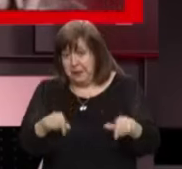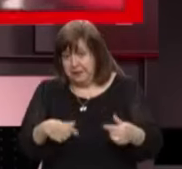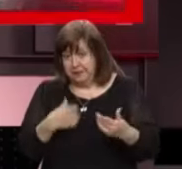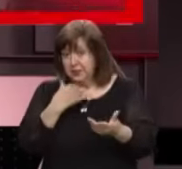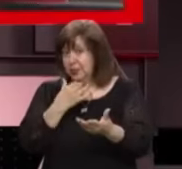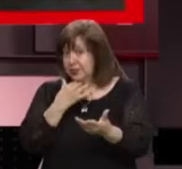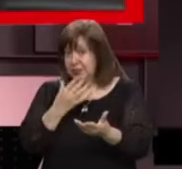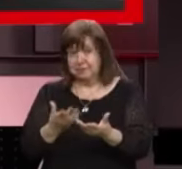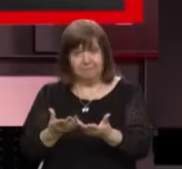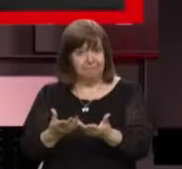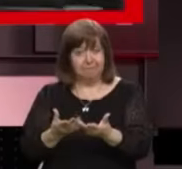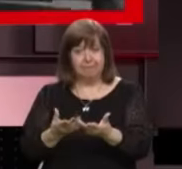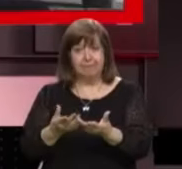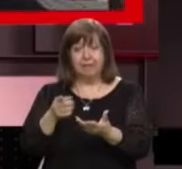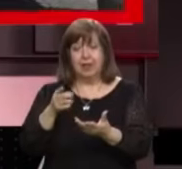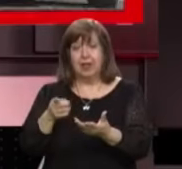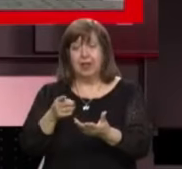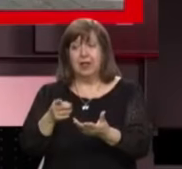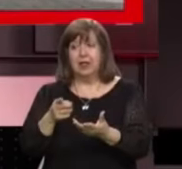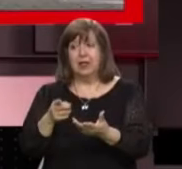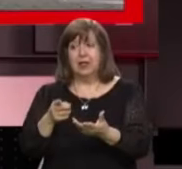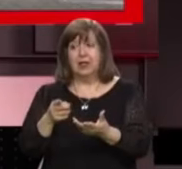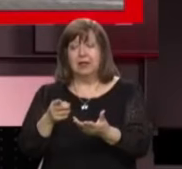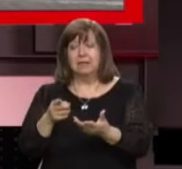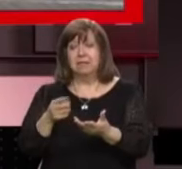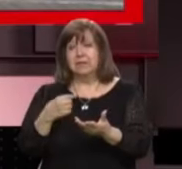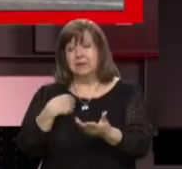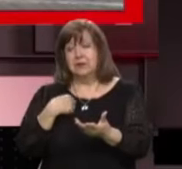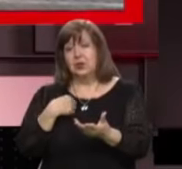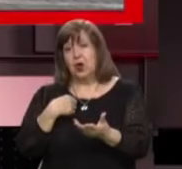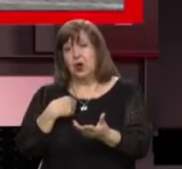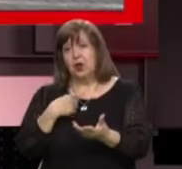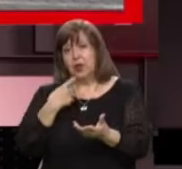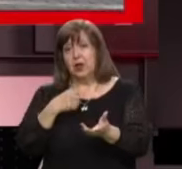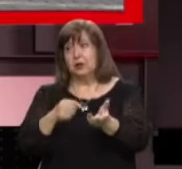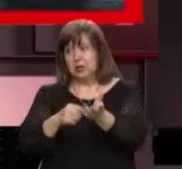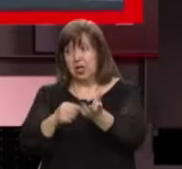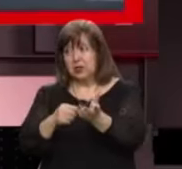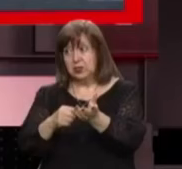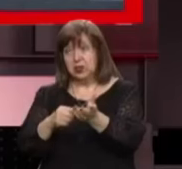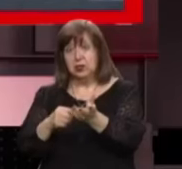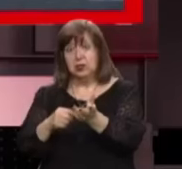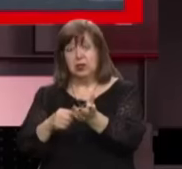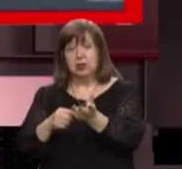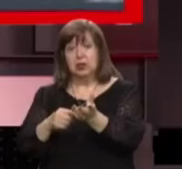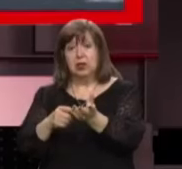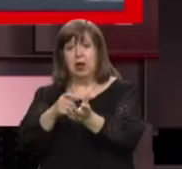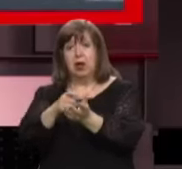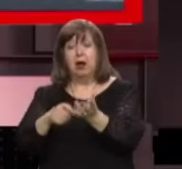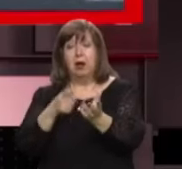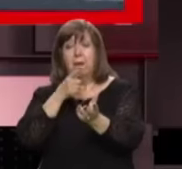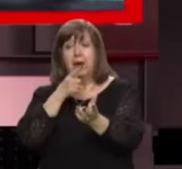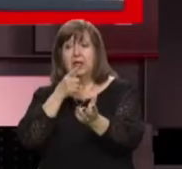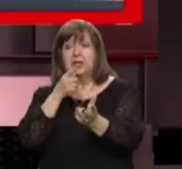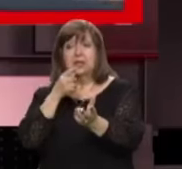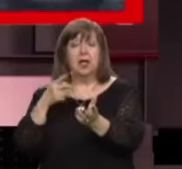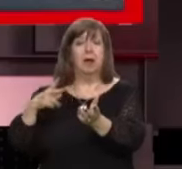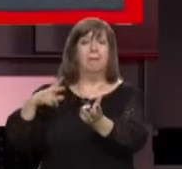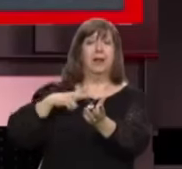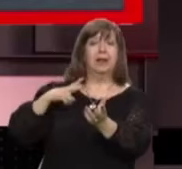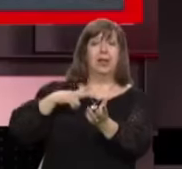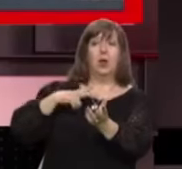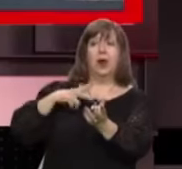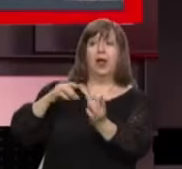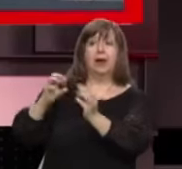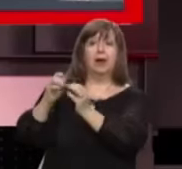un poco más lógica que profesional, si fuera así, entiendo que se tratan de tal vez conversaciones o cosas que